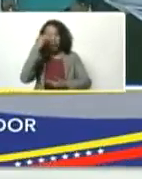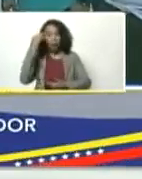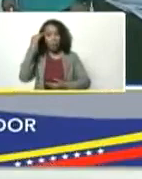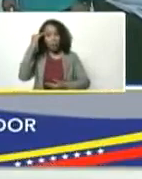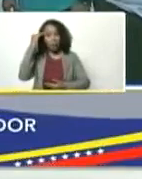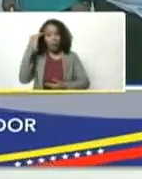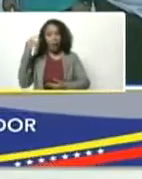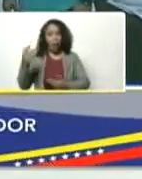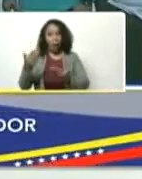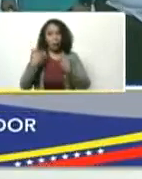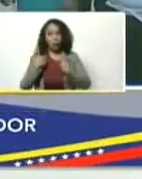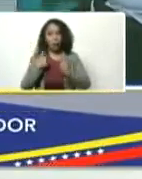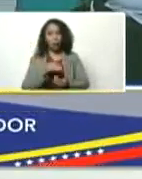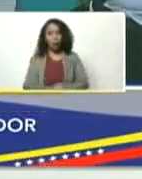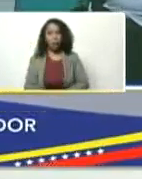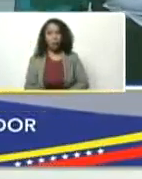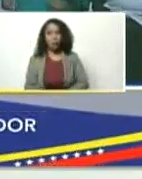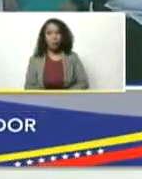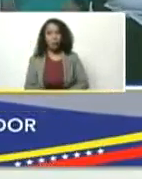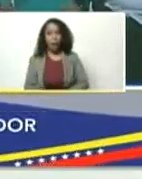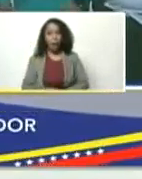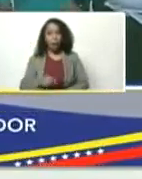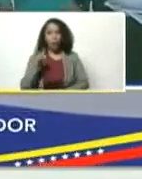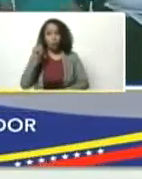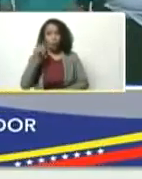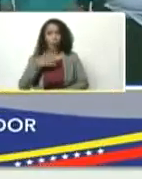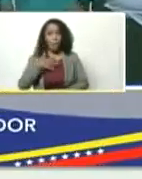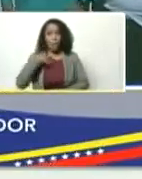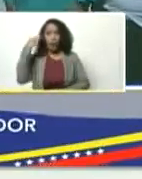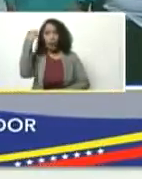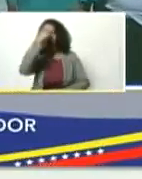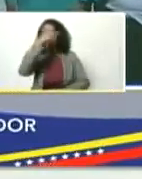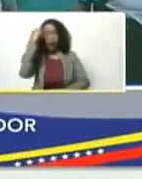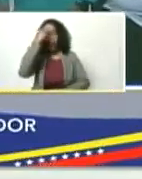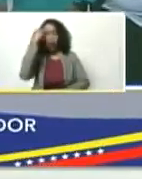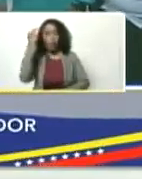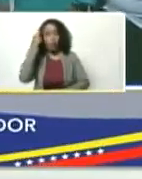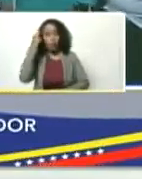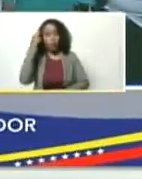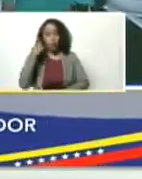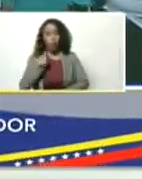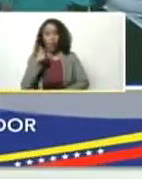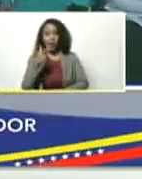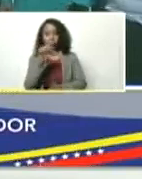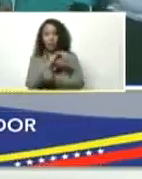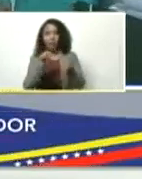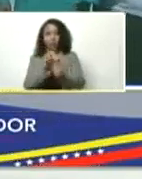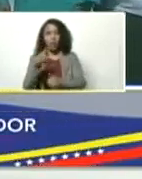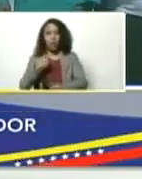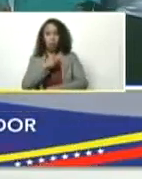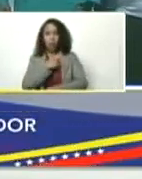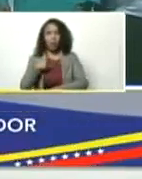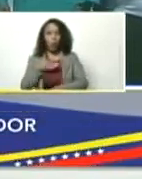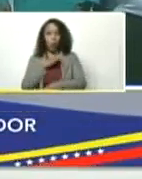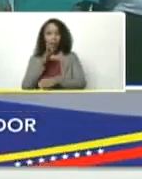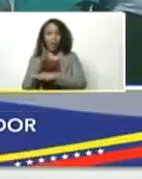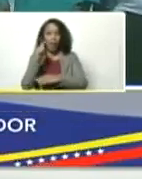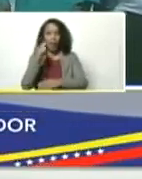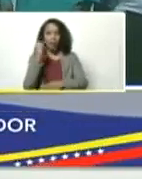mente a uno. Me leíste la mente porque le acabo de decir a la vicepresidenta, quiero ir a